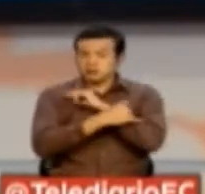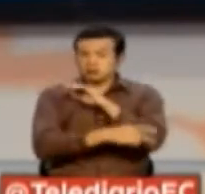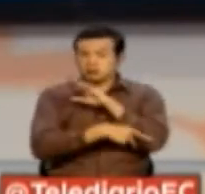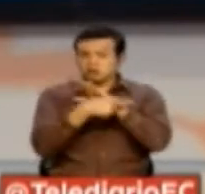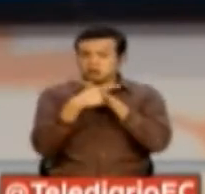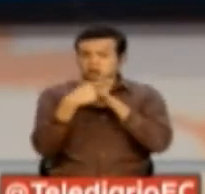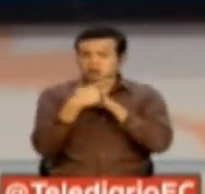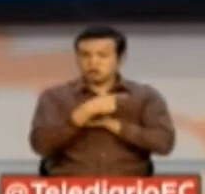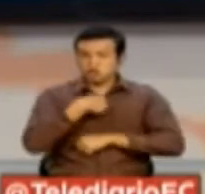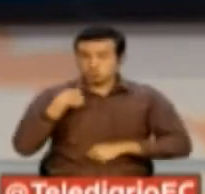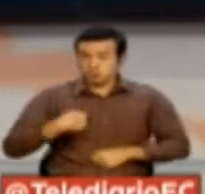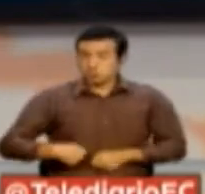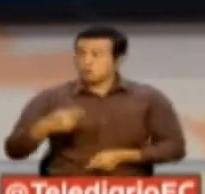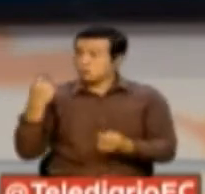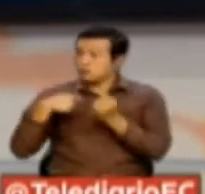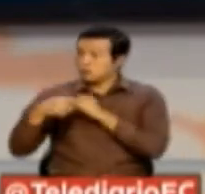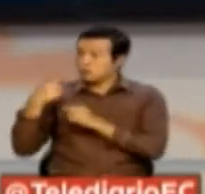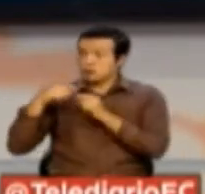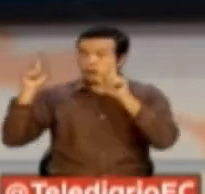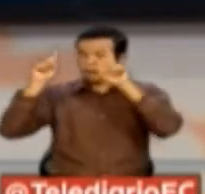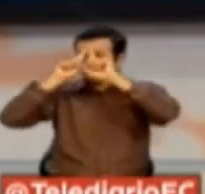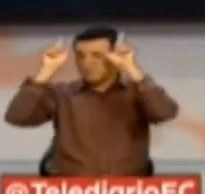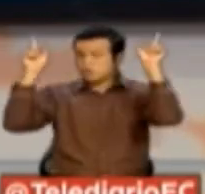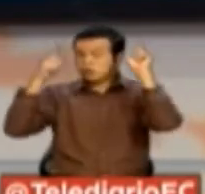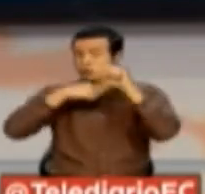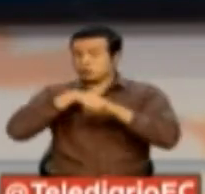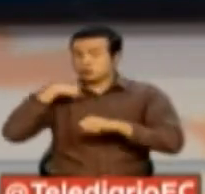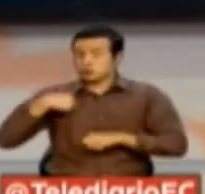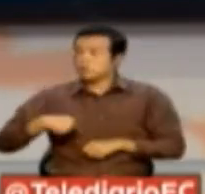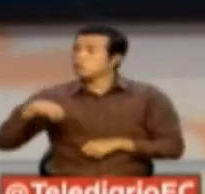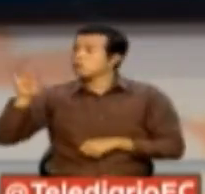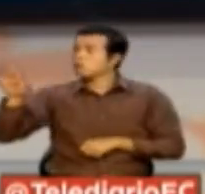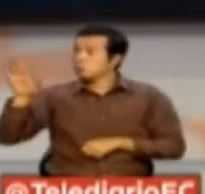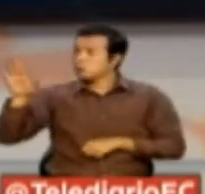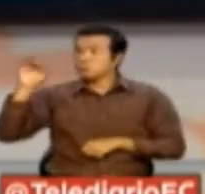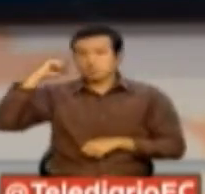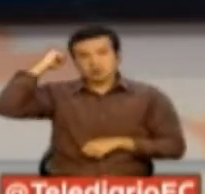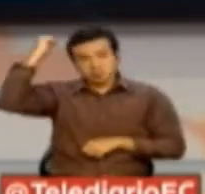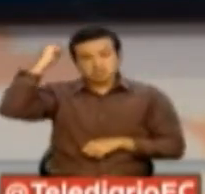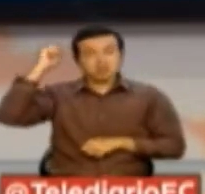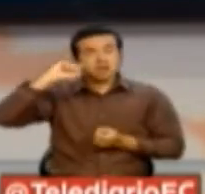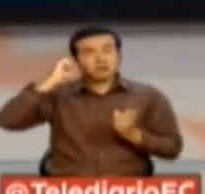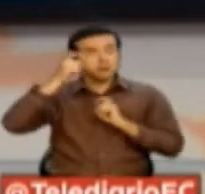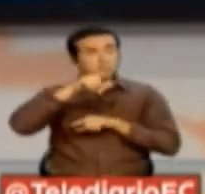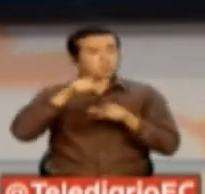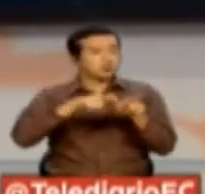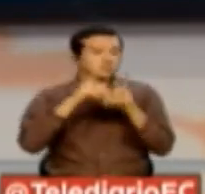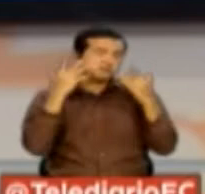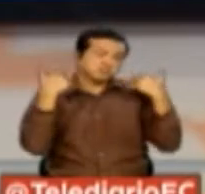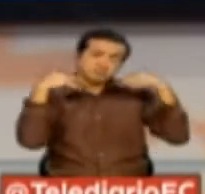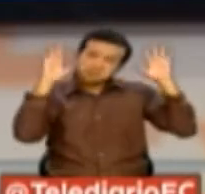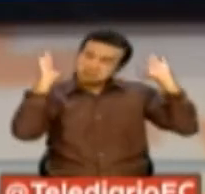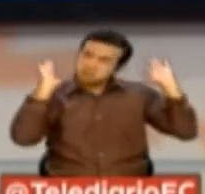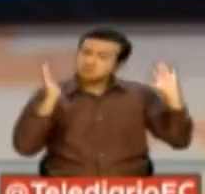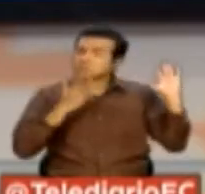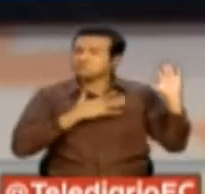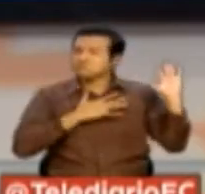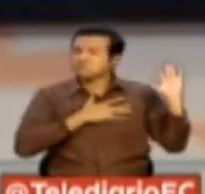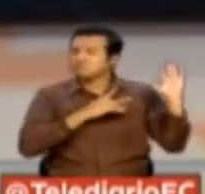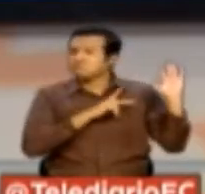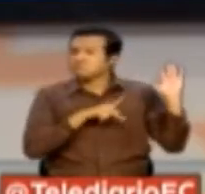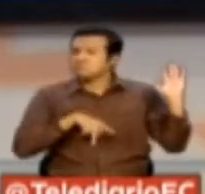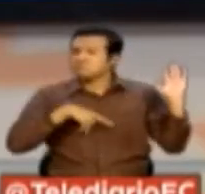ejemplo la empresa china tenía perfecto derecho de cambiar su destino a donde le provoque